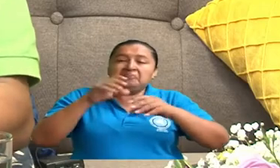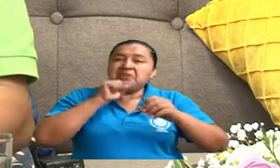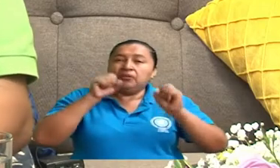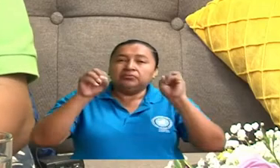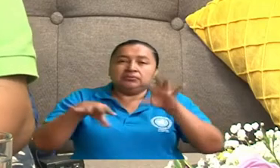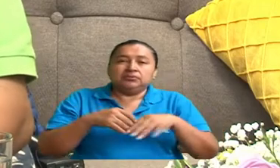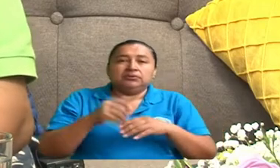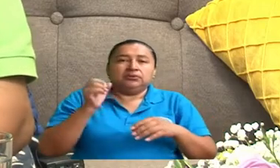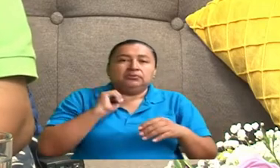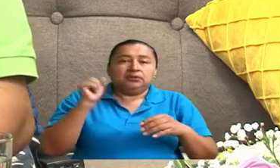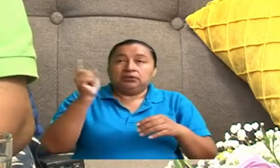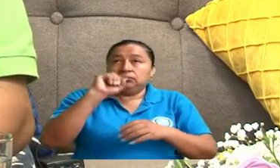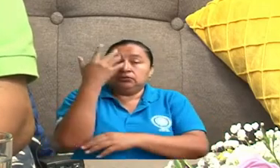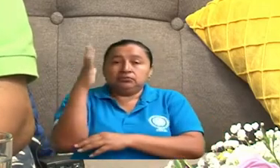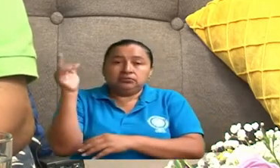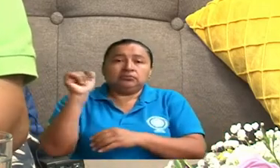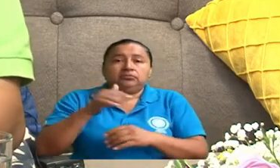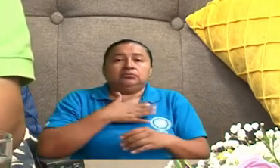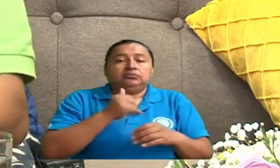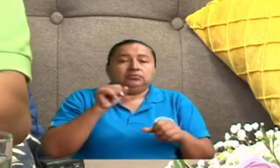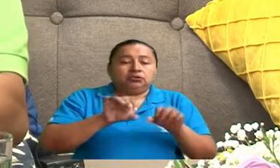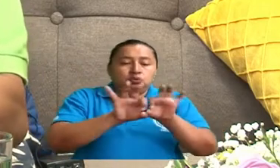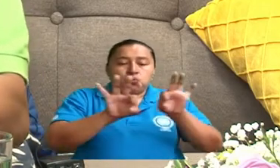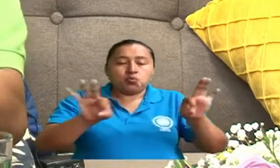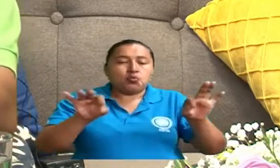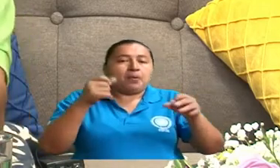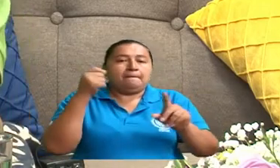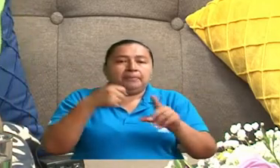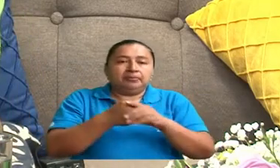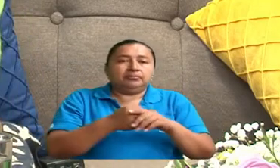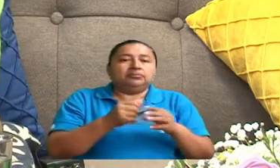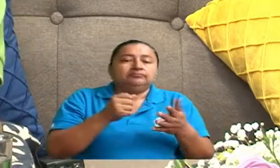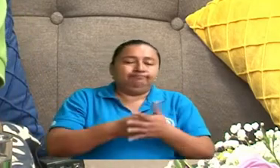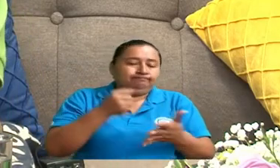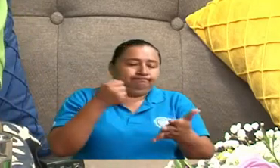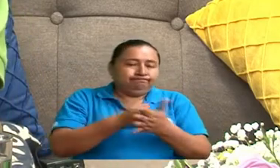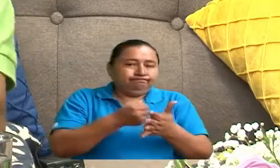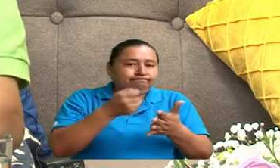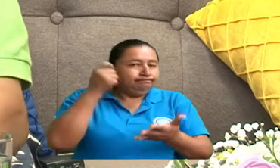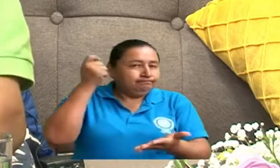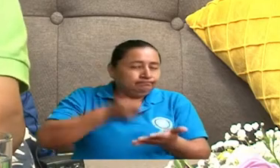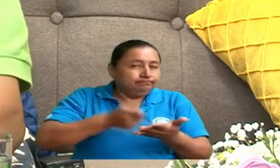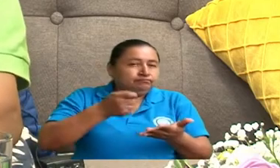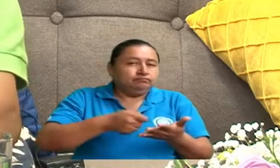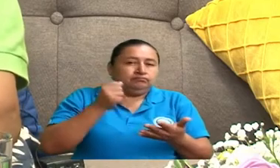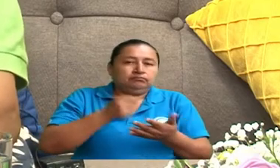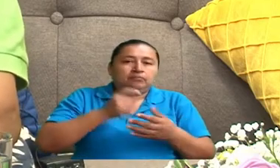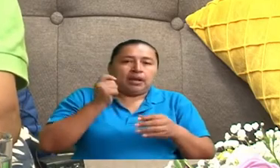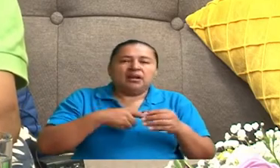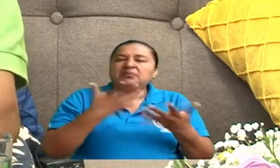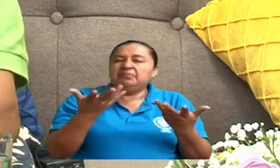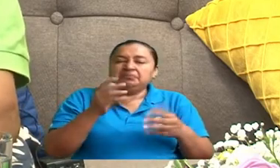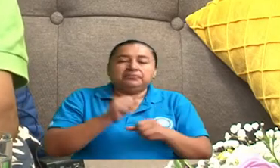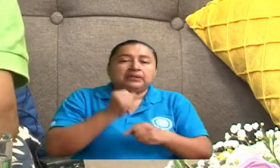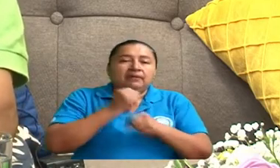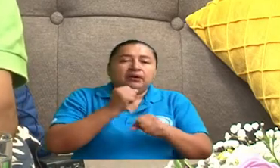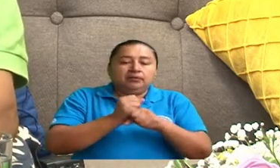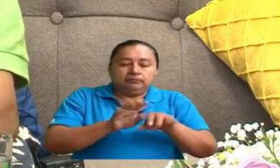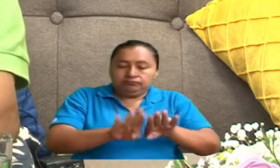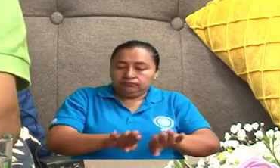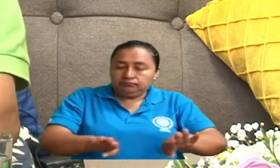seguir despalando, ¿ya? Entonces, este es un mazo sólido para pegar cerámica, para